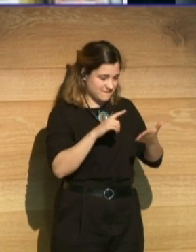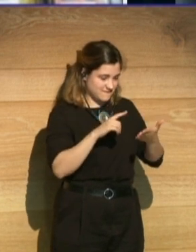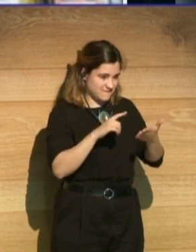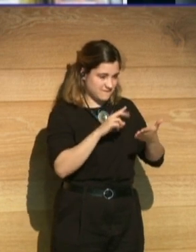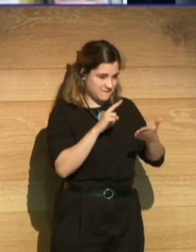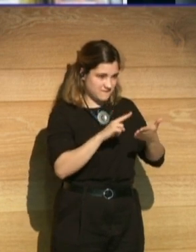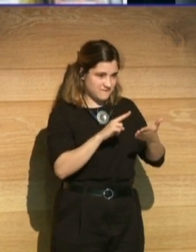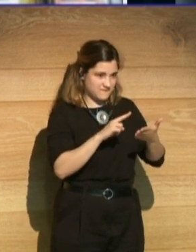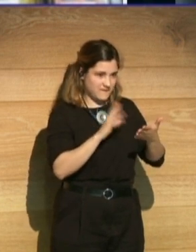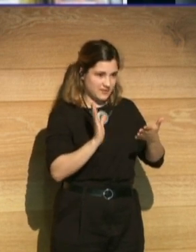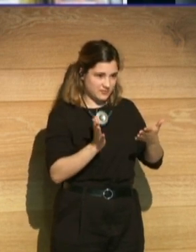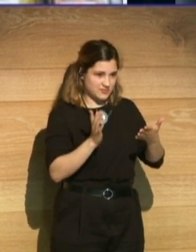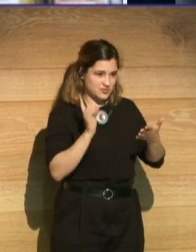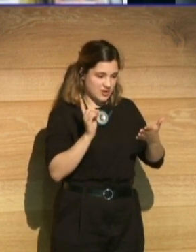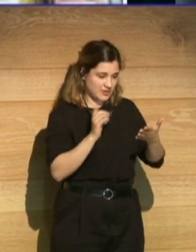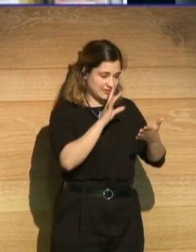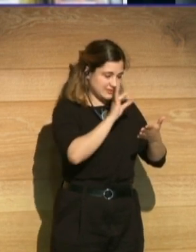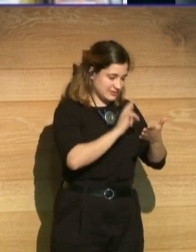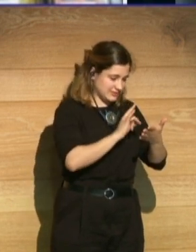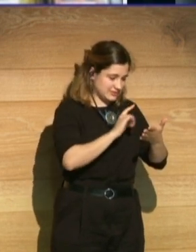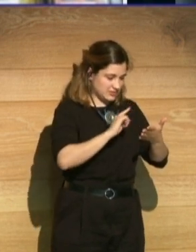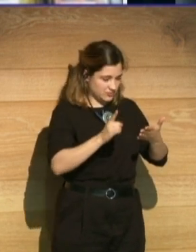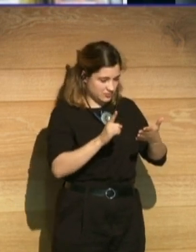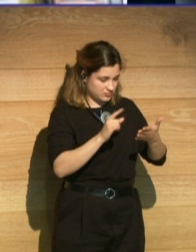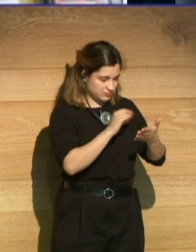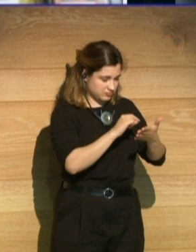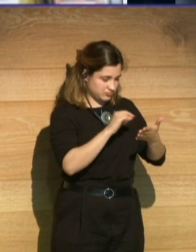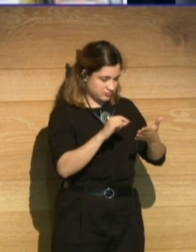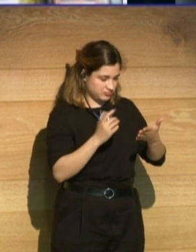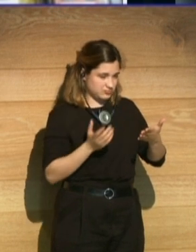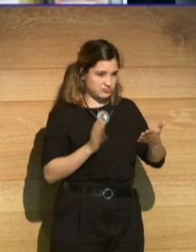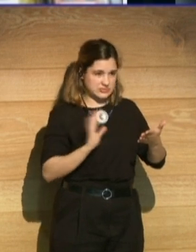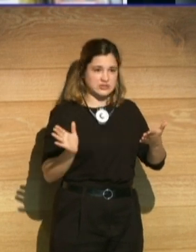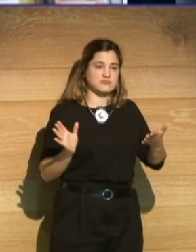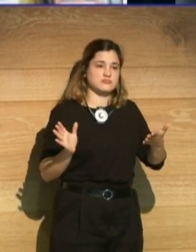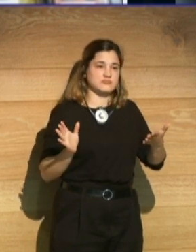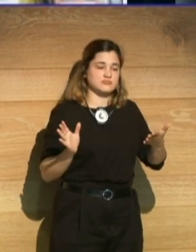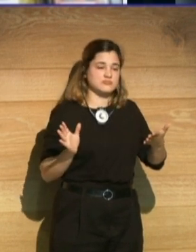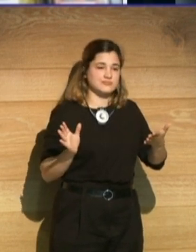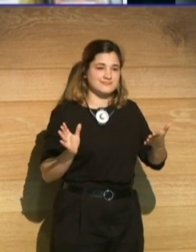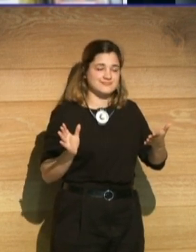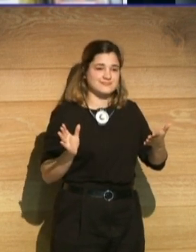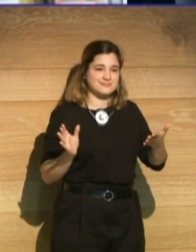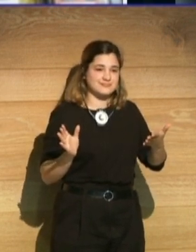Entonces había solo estos dos recuadros, ¿no? Sí o no, nada más. Así que si